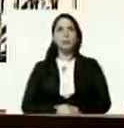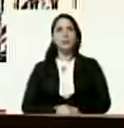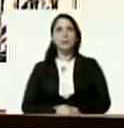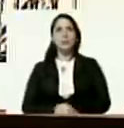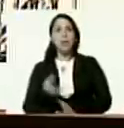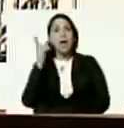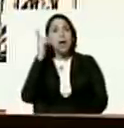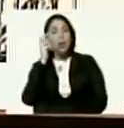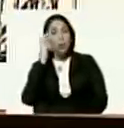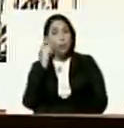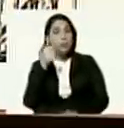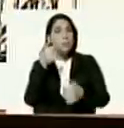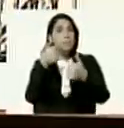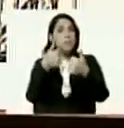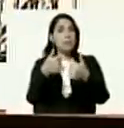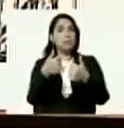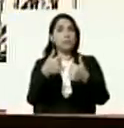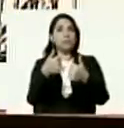Escúchenme bien,